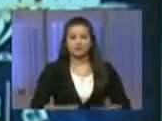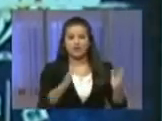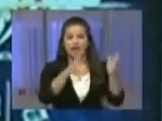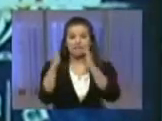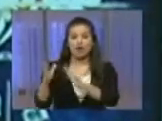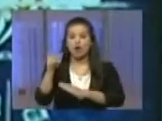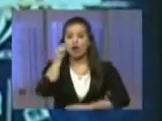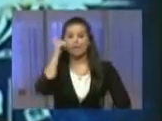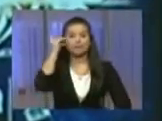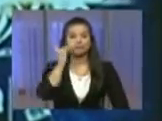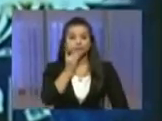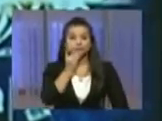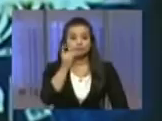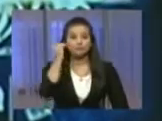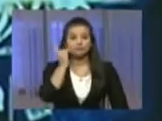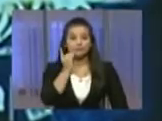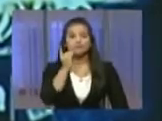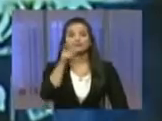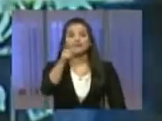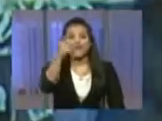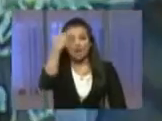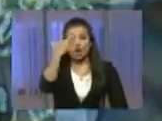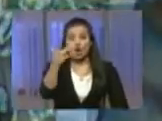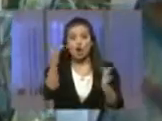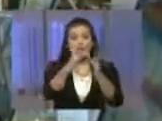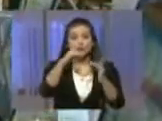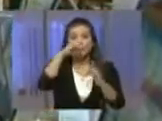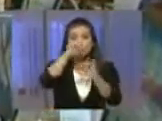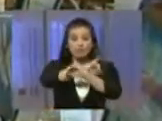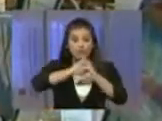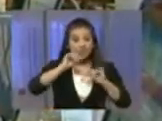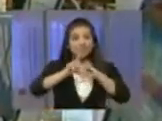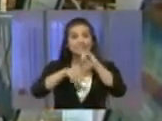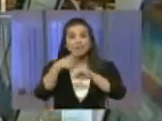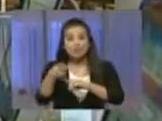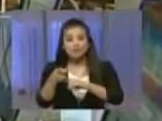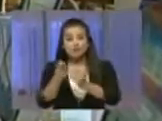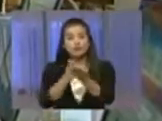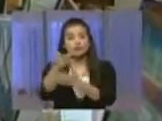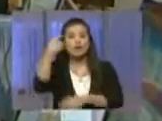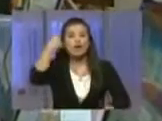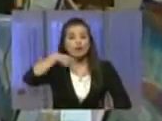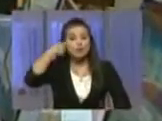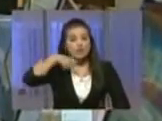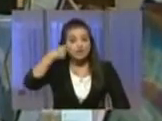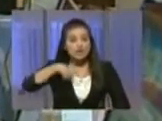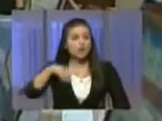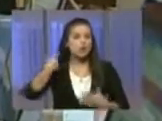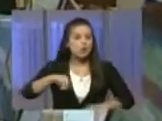de contacto con maduro Mario Silva mira lo que viene bateando